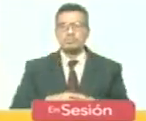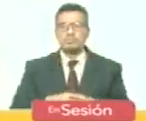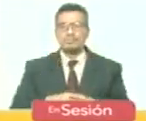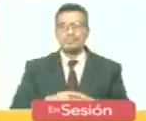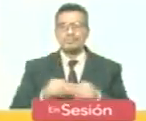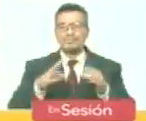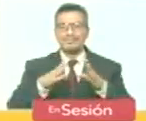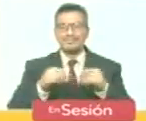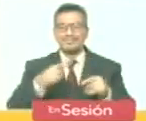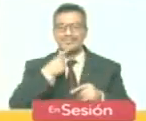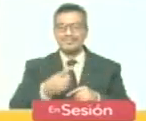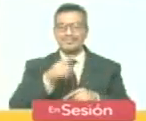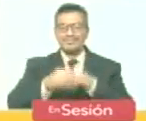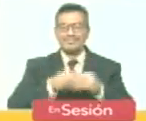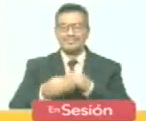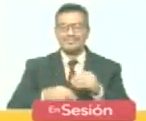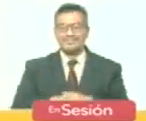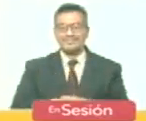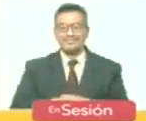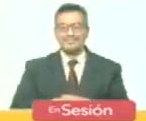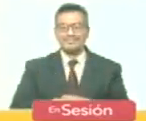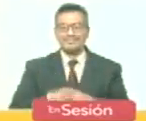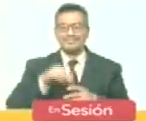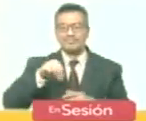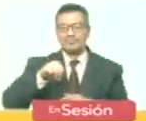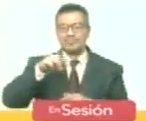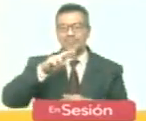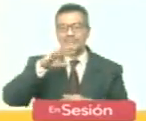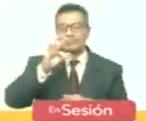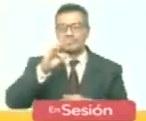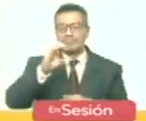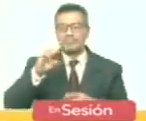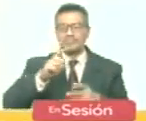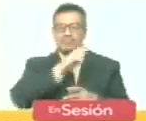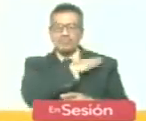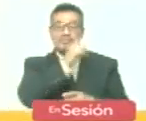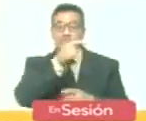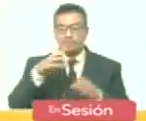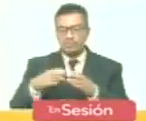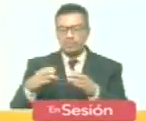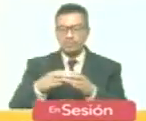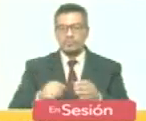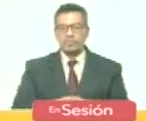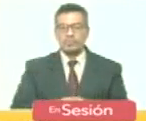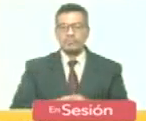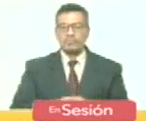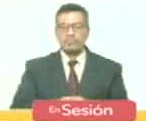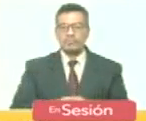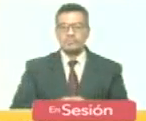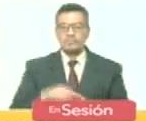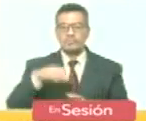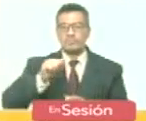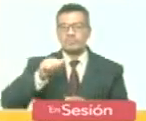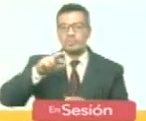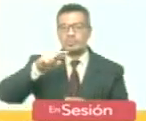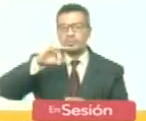Todos lo confesaron así, alias Morfeo, jefe de uno de los grupos, alias